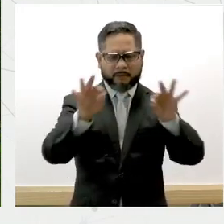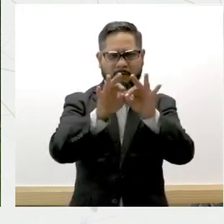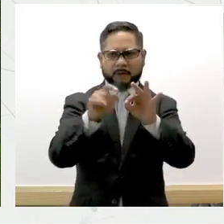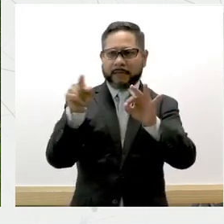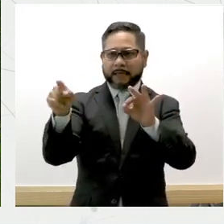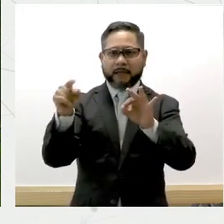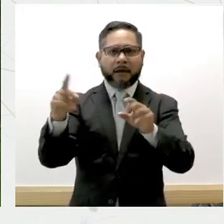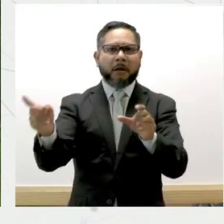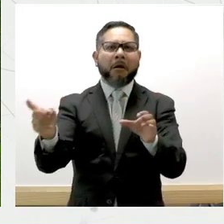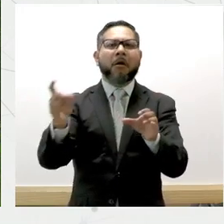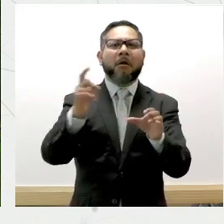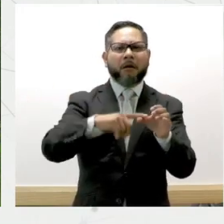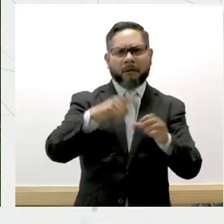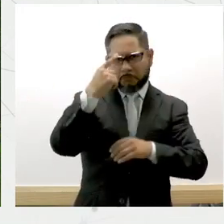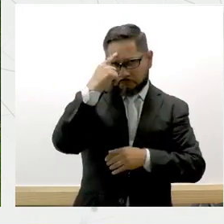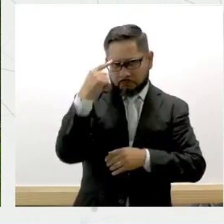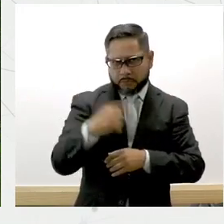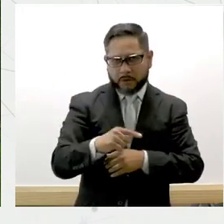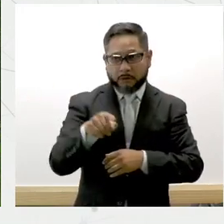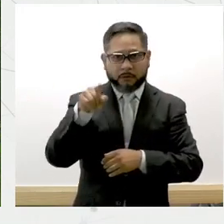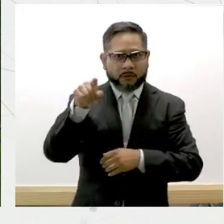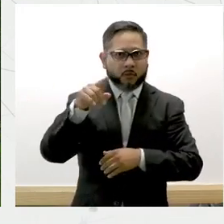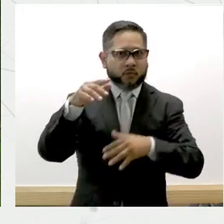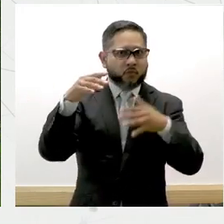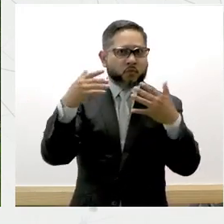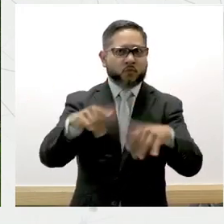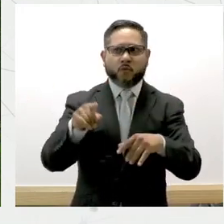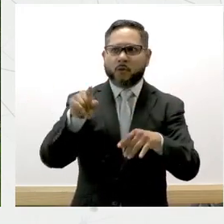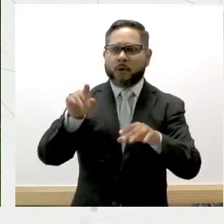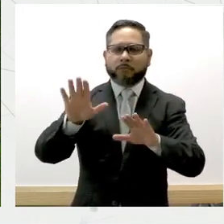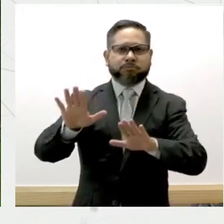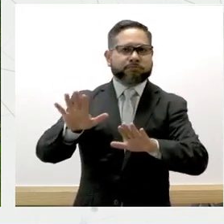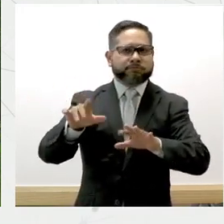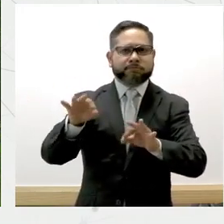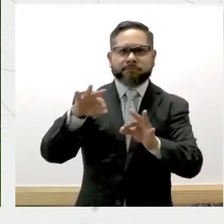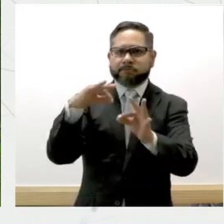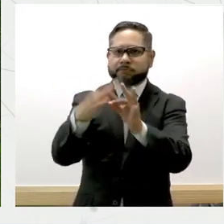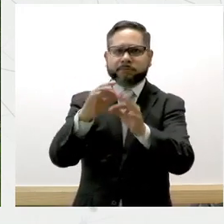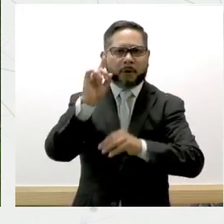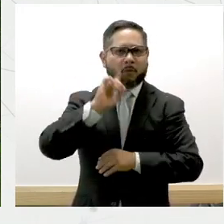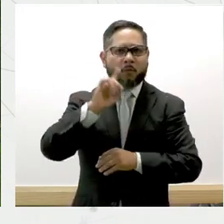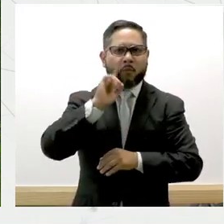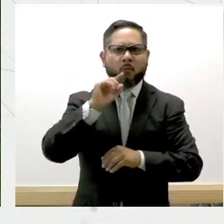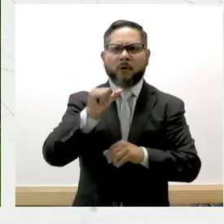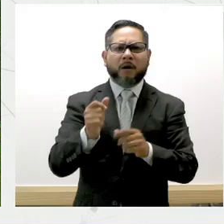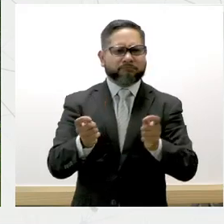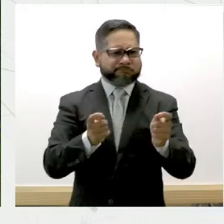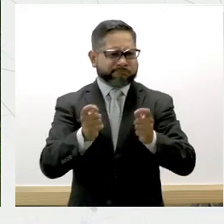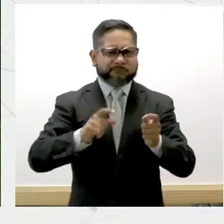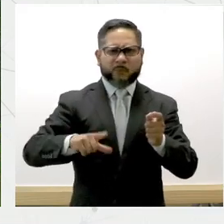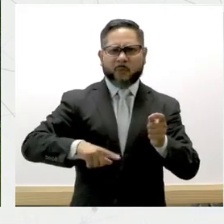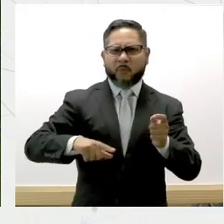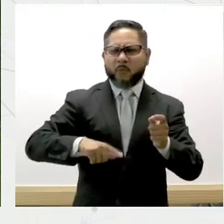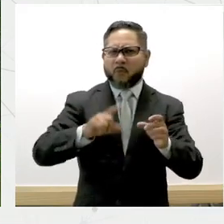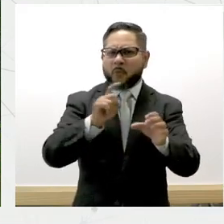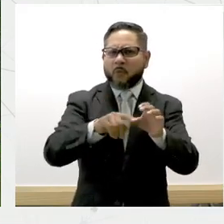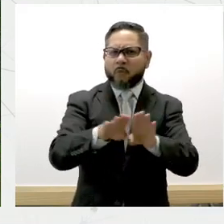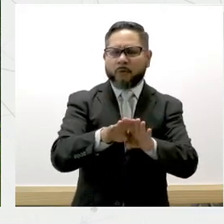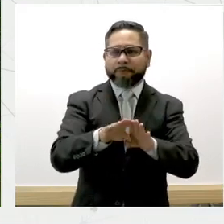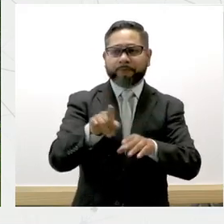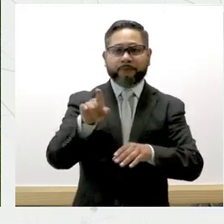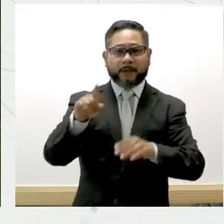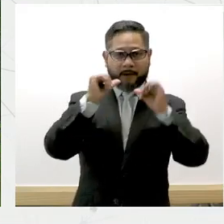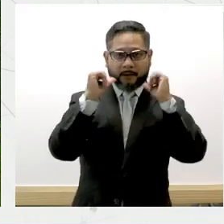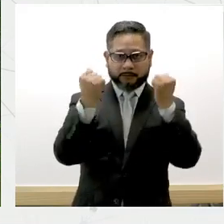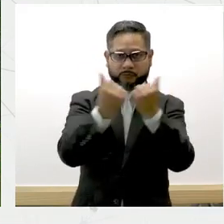une a nosotros como un verdadero referente en la promoción del papel de la mujer en la administración pública. Como presidenta de la Asociación de